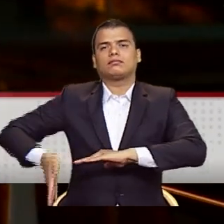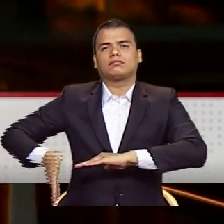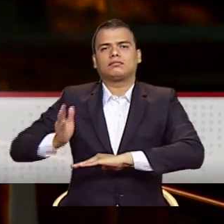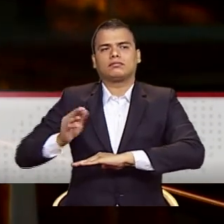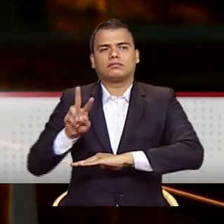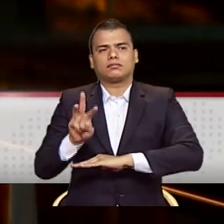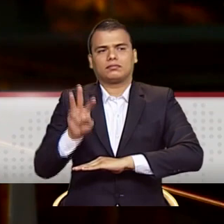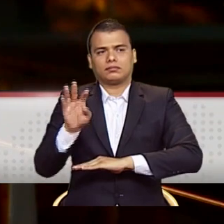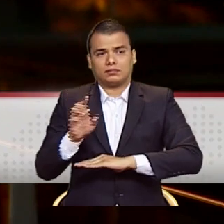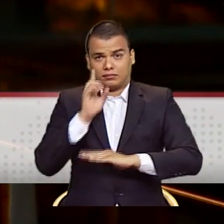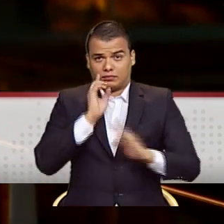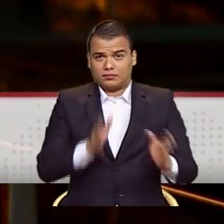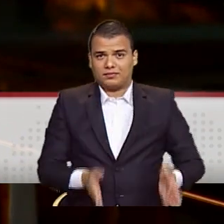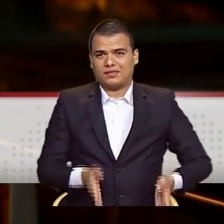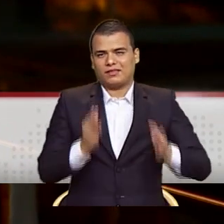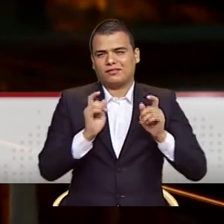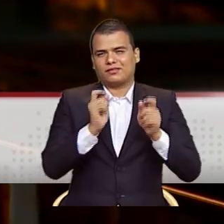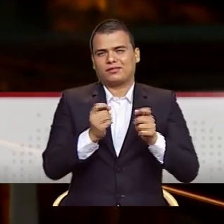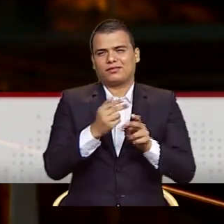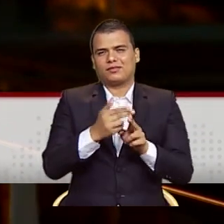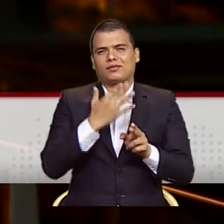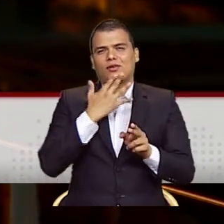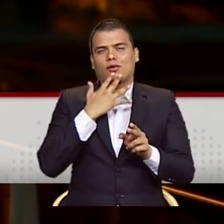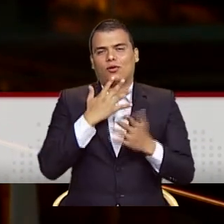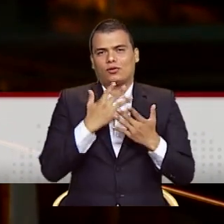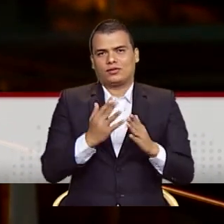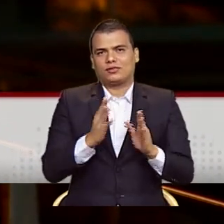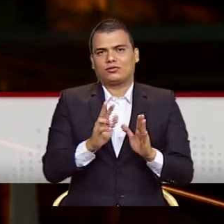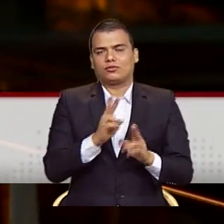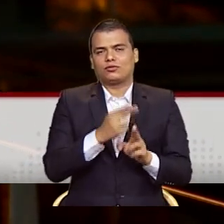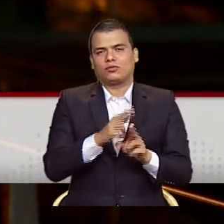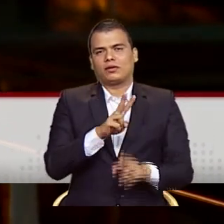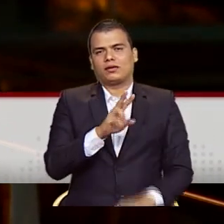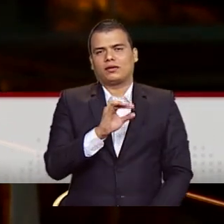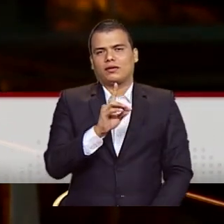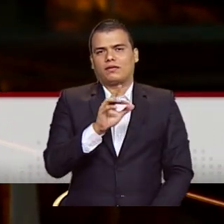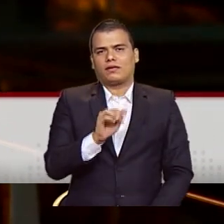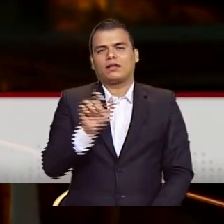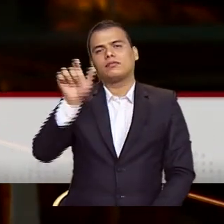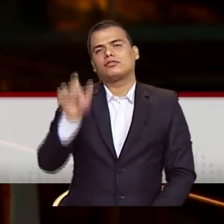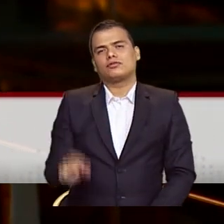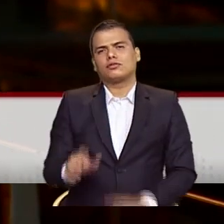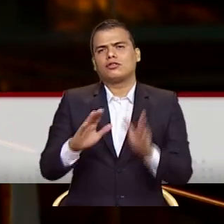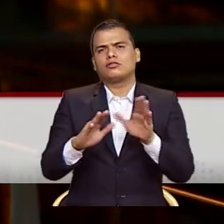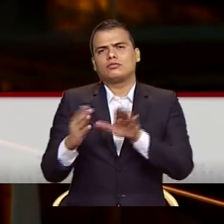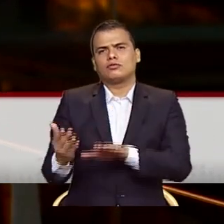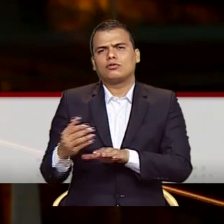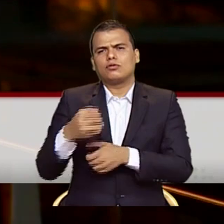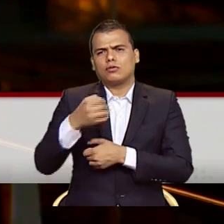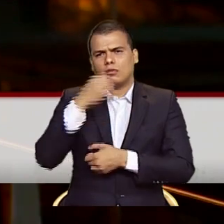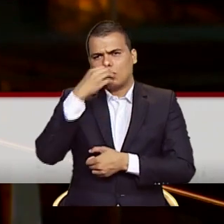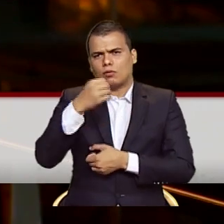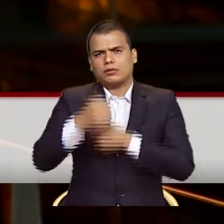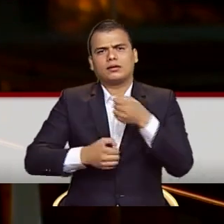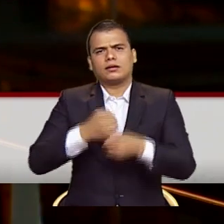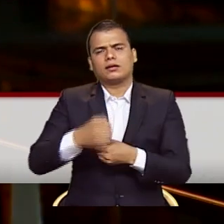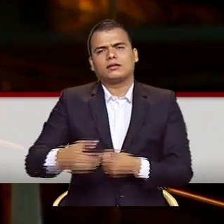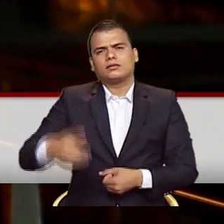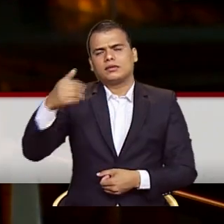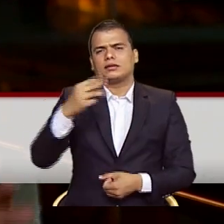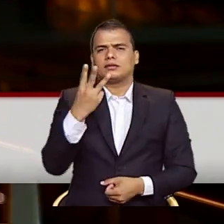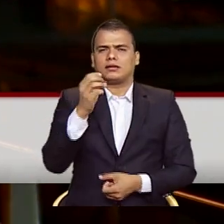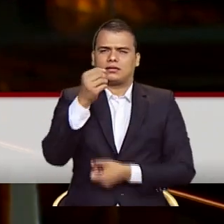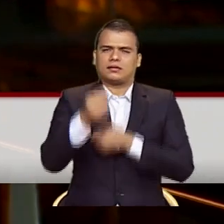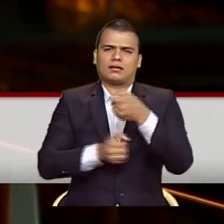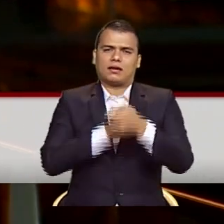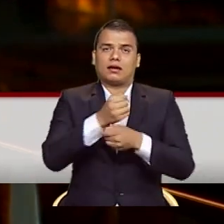conocido como el edificio de los colores, en la tarde se reportó un nuevo caso de muerte. Un hombre de aproximadamente 30 años de edad cayó